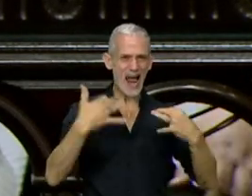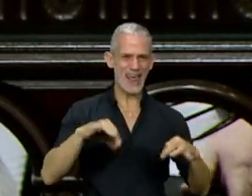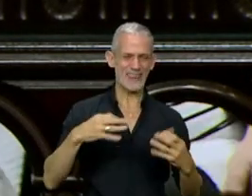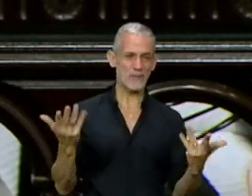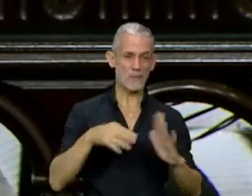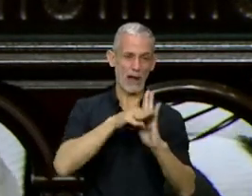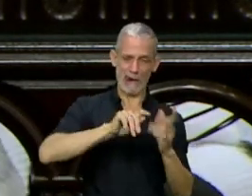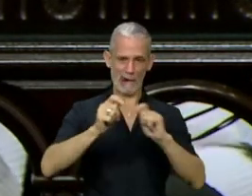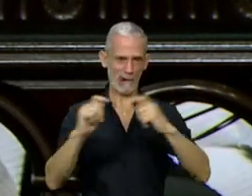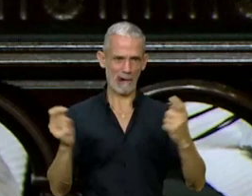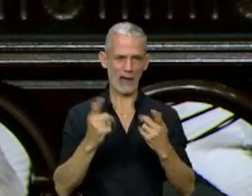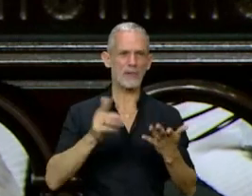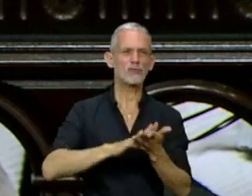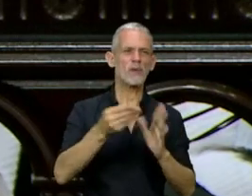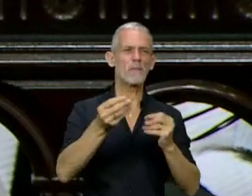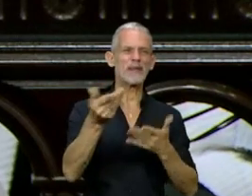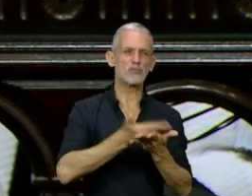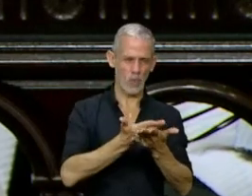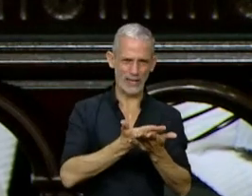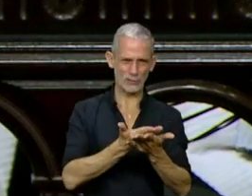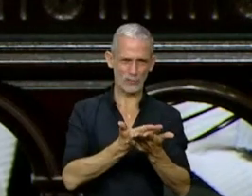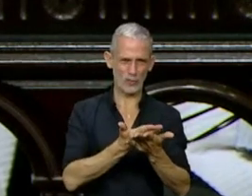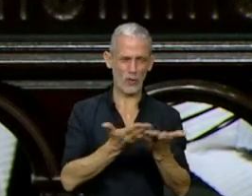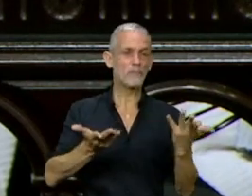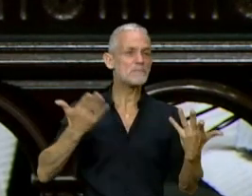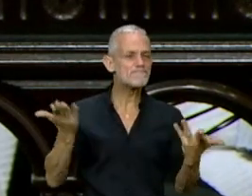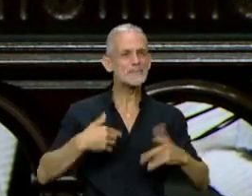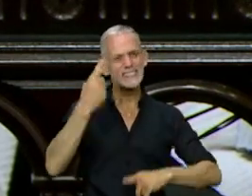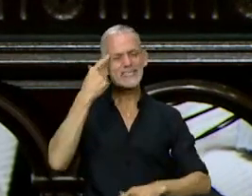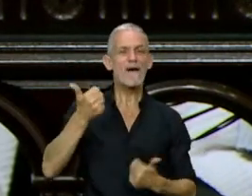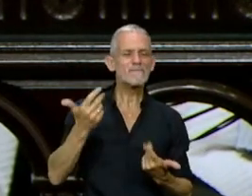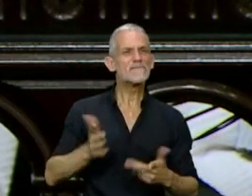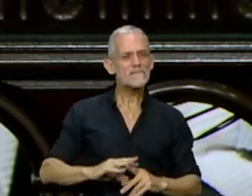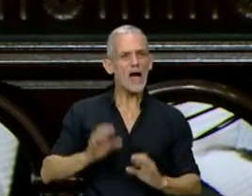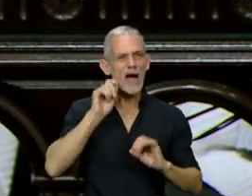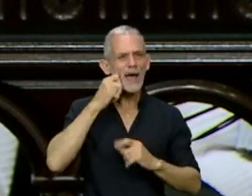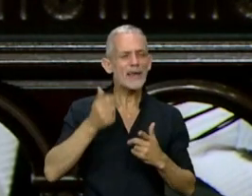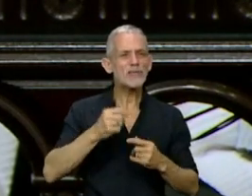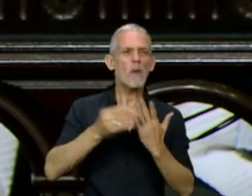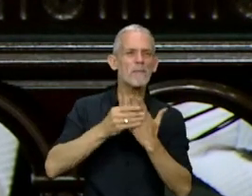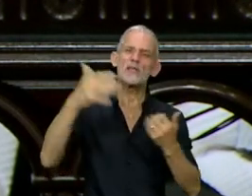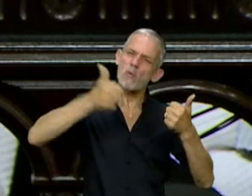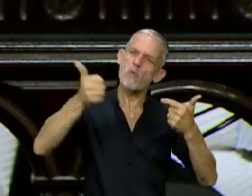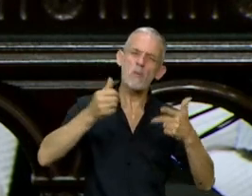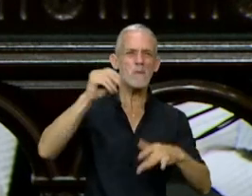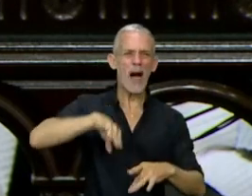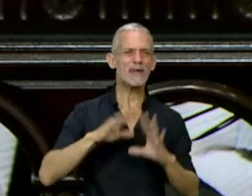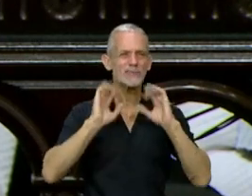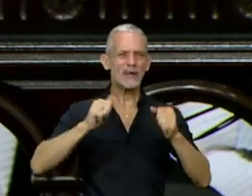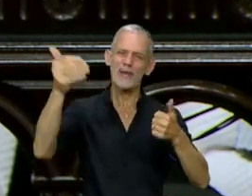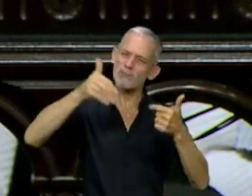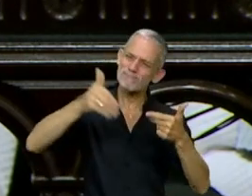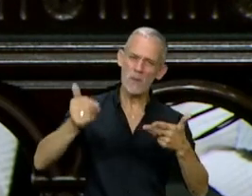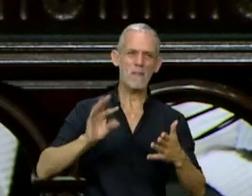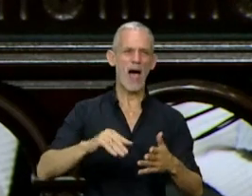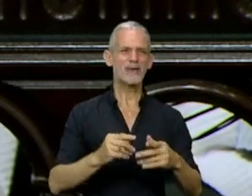previsibles y claras a la hora del tratamiento del presupuesto, y decíamos que bueno sería que vengan más ministros, que vengan más secretarios, que vengan más